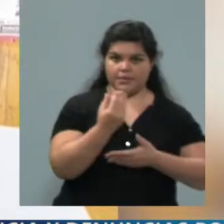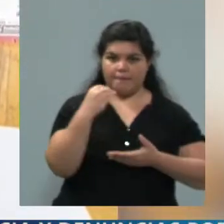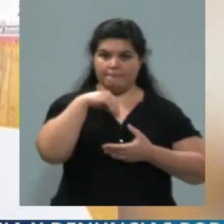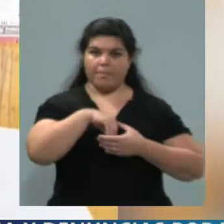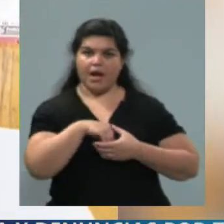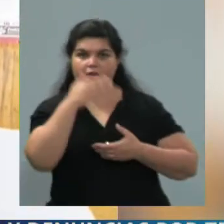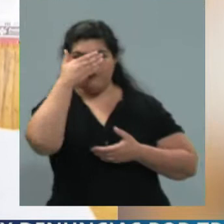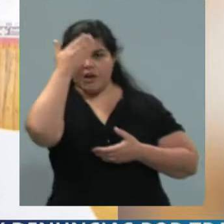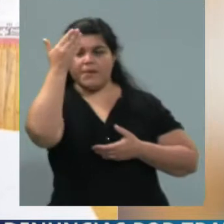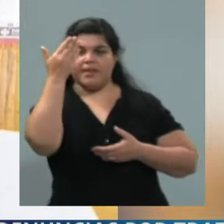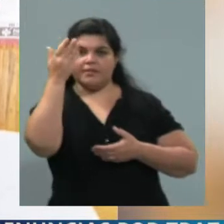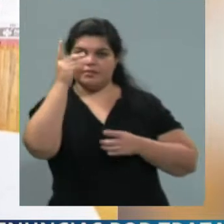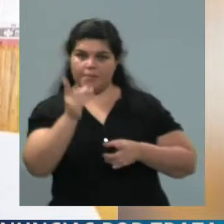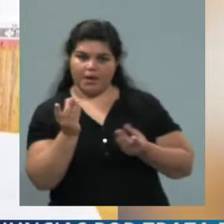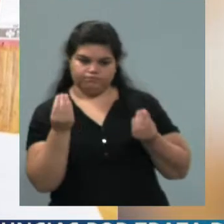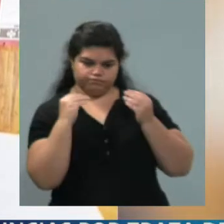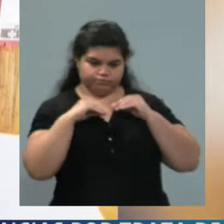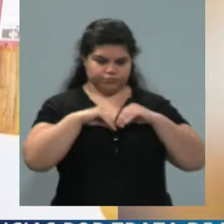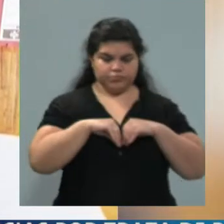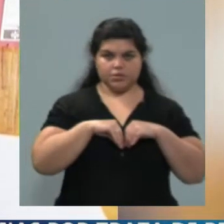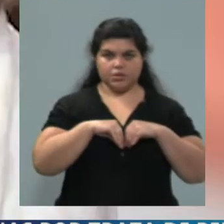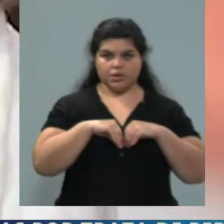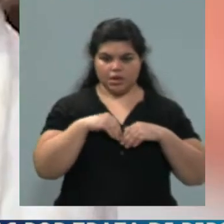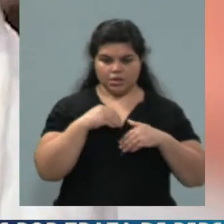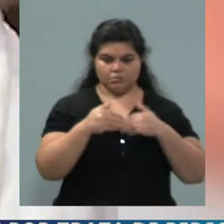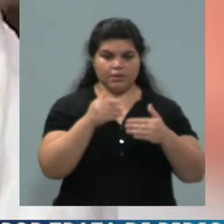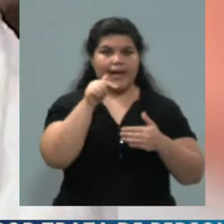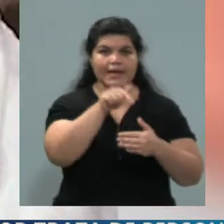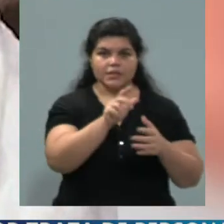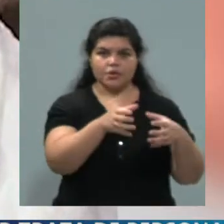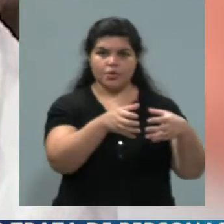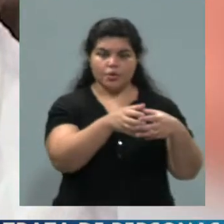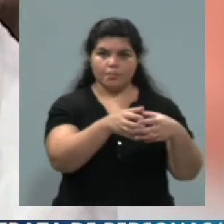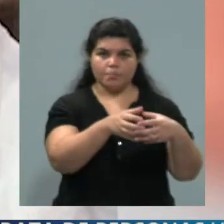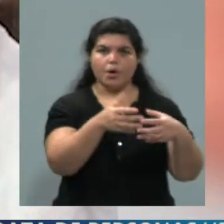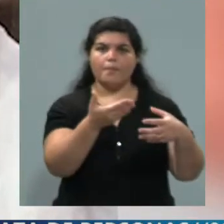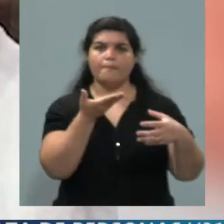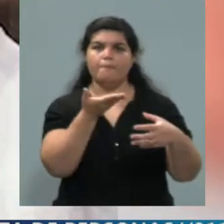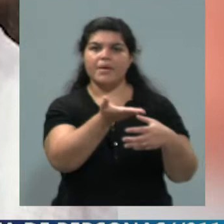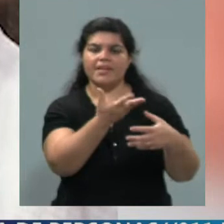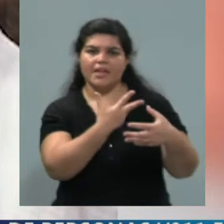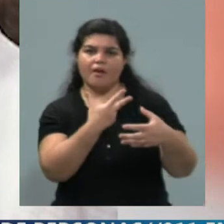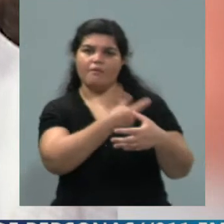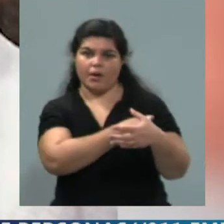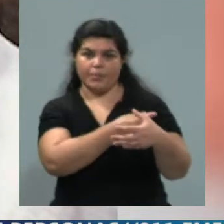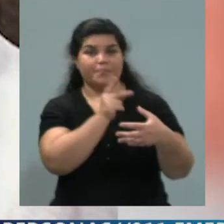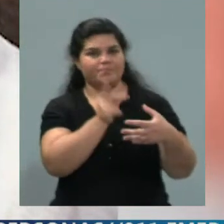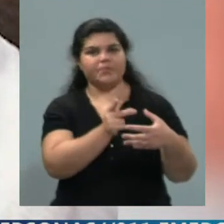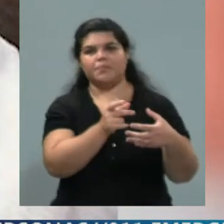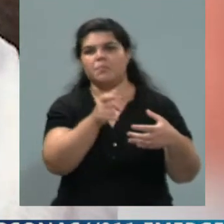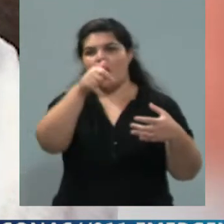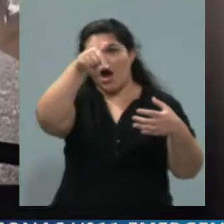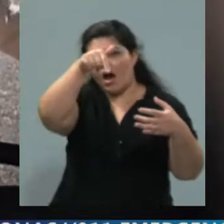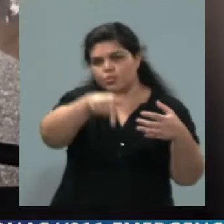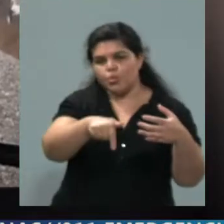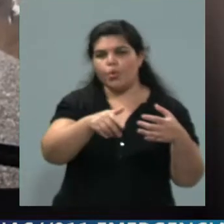es que a lo largo de todo el país se está pidiendo y se han sucedido distintas expresiones. Por ejemplo, en el sur se